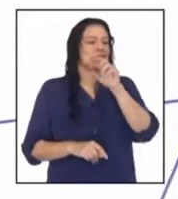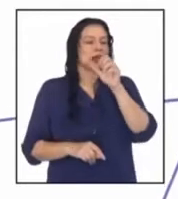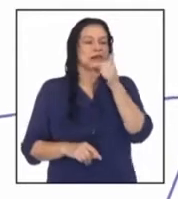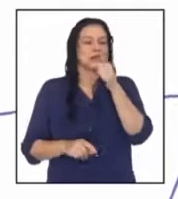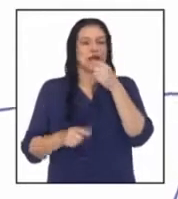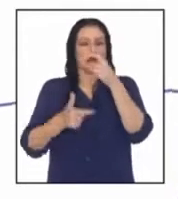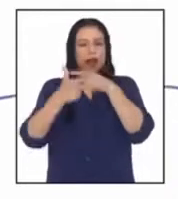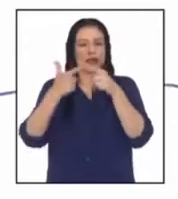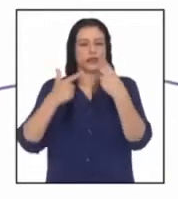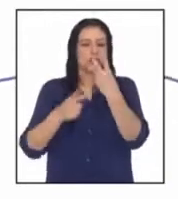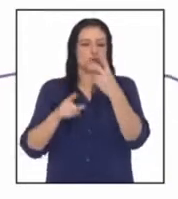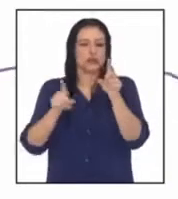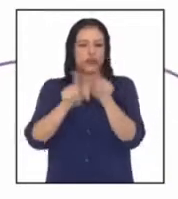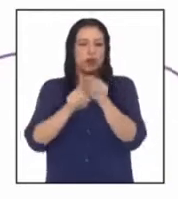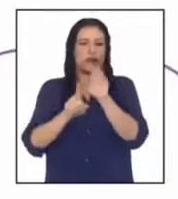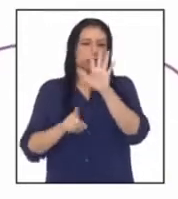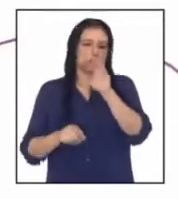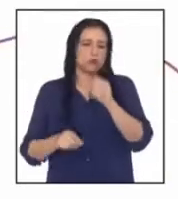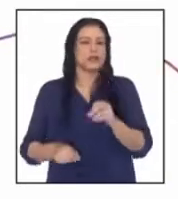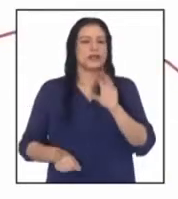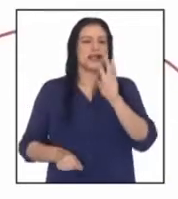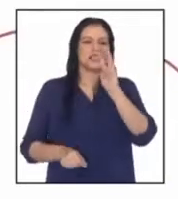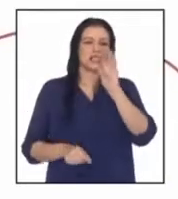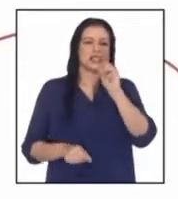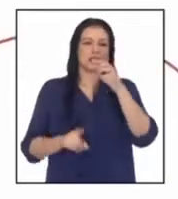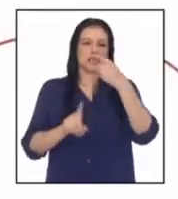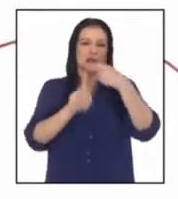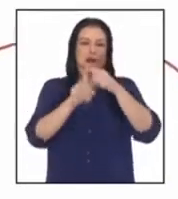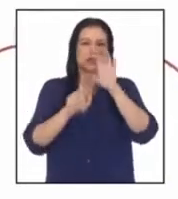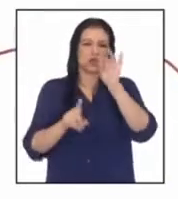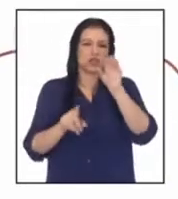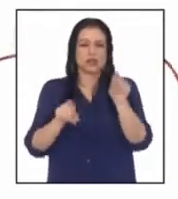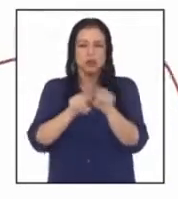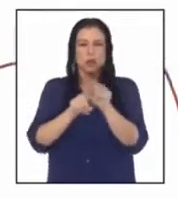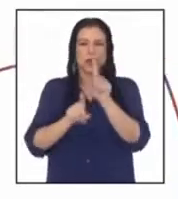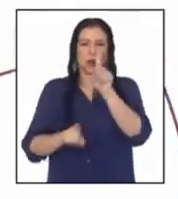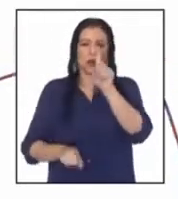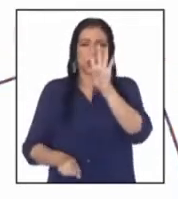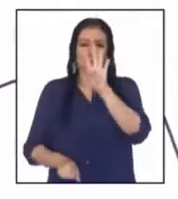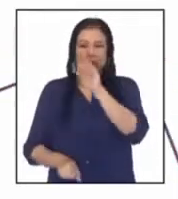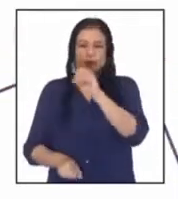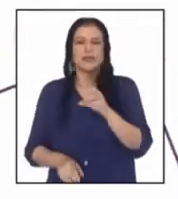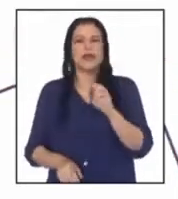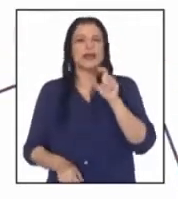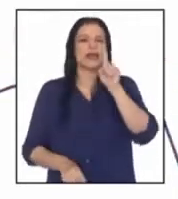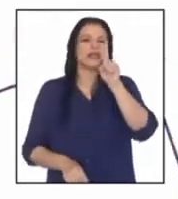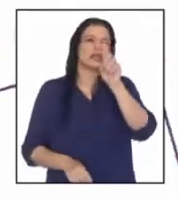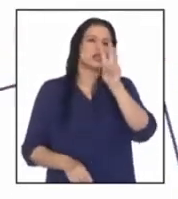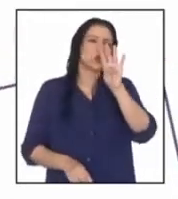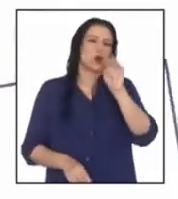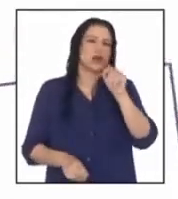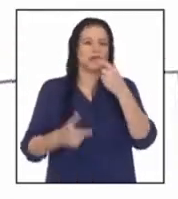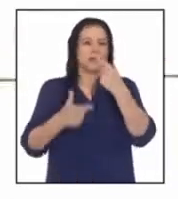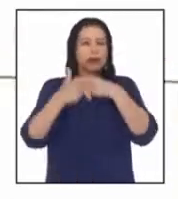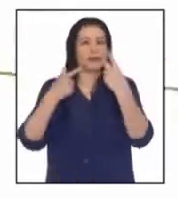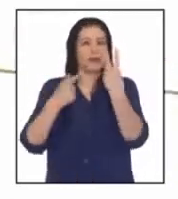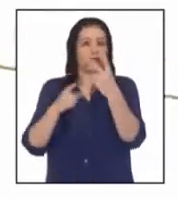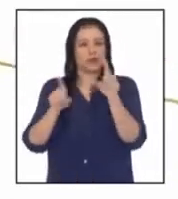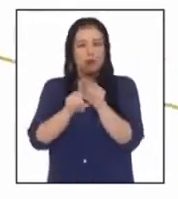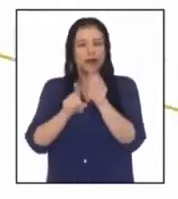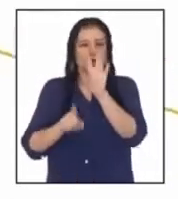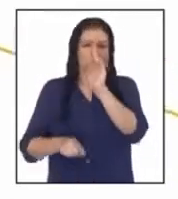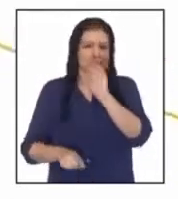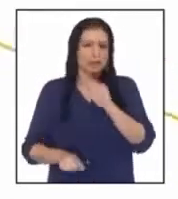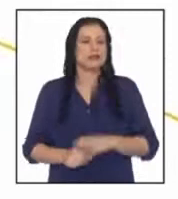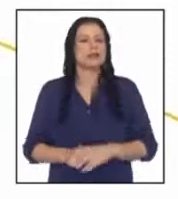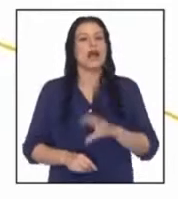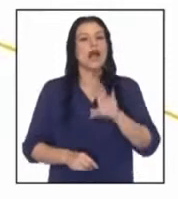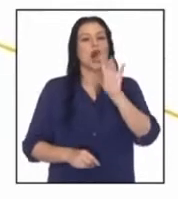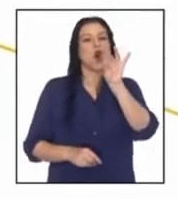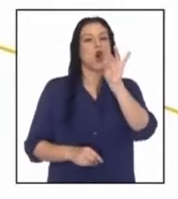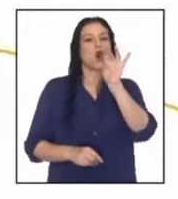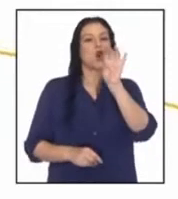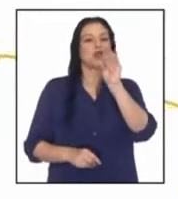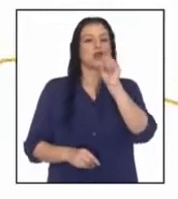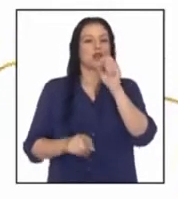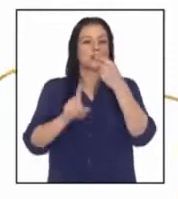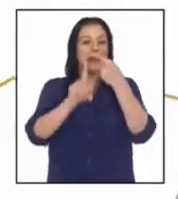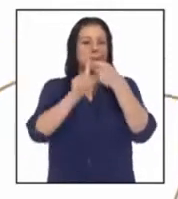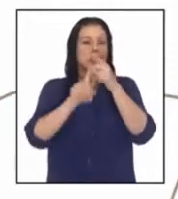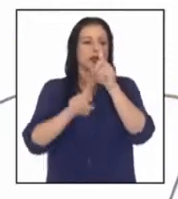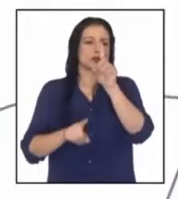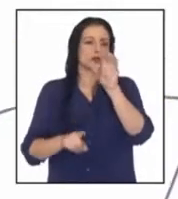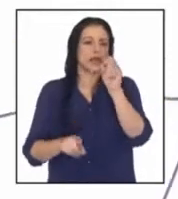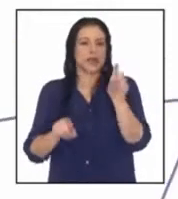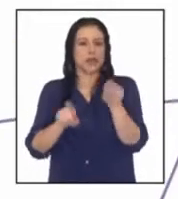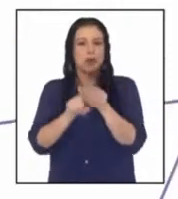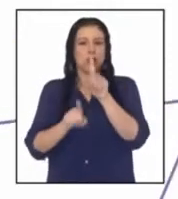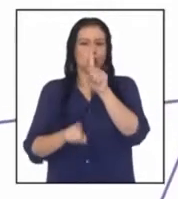igual a 50, 60 más 80 igual a 140, 140 entre 2 igual a 70, 80 más 100 igual